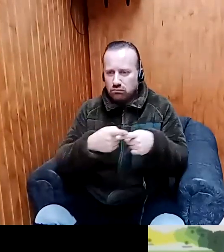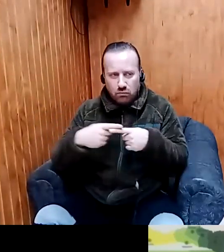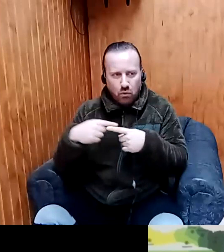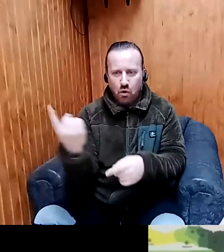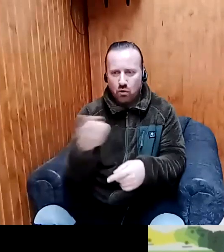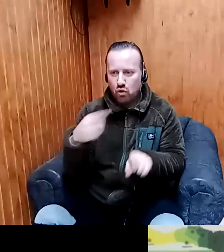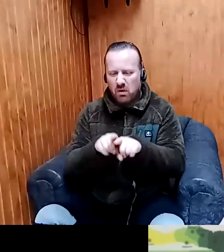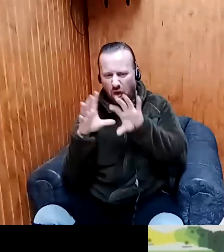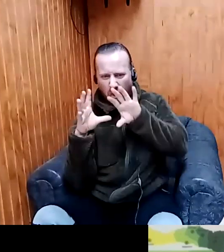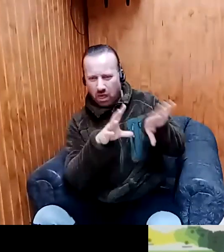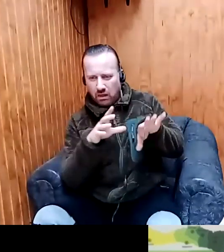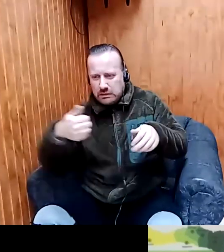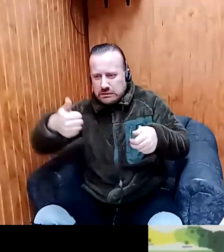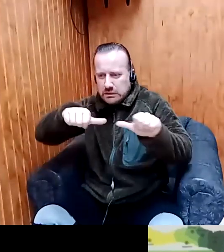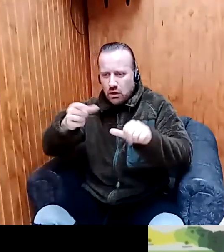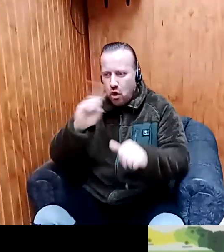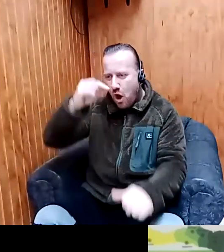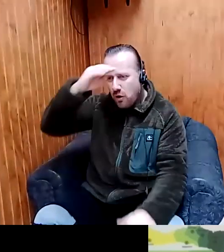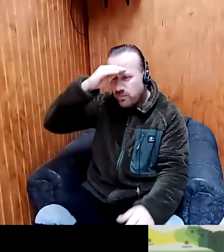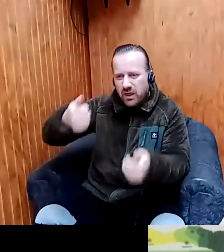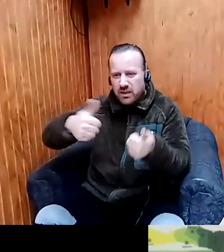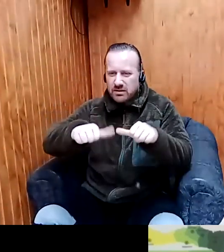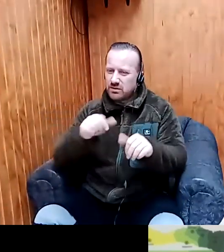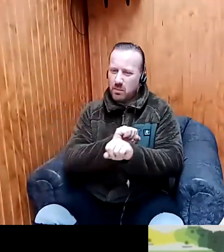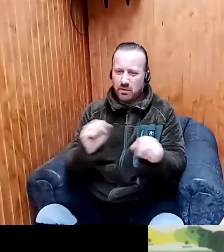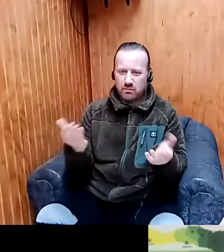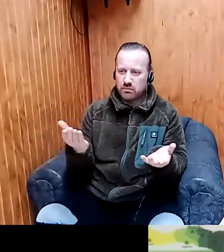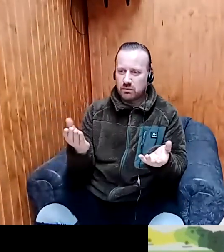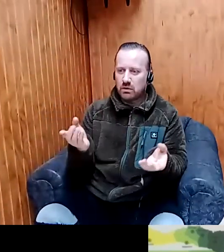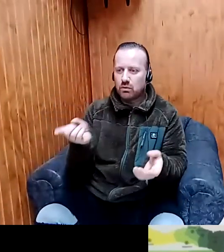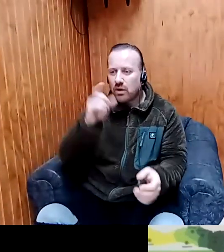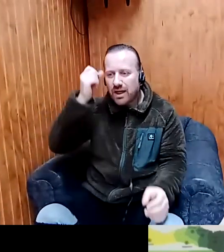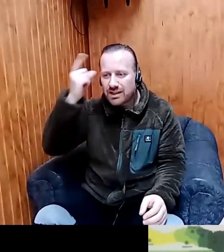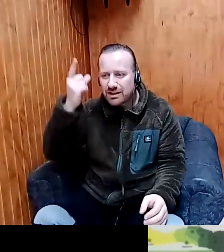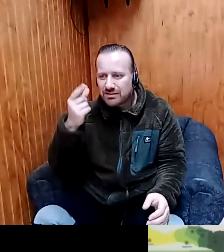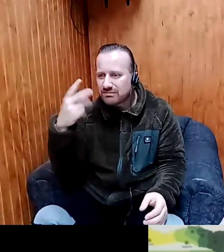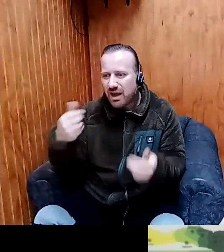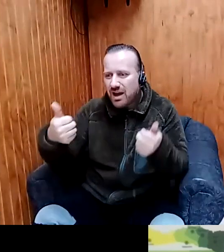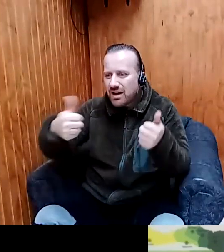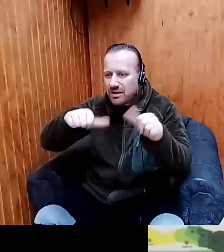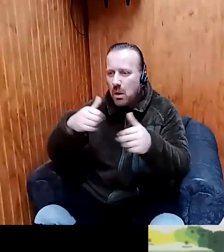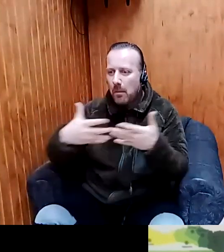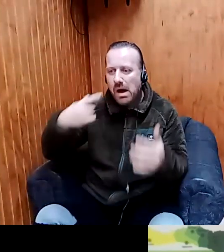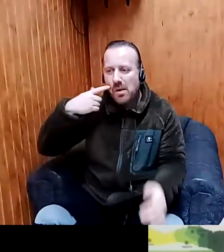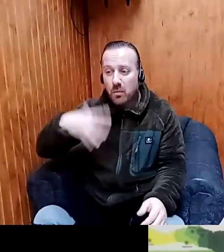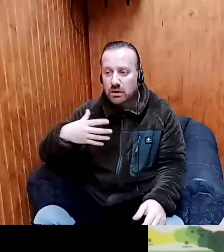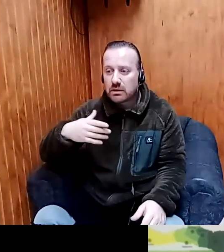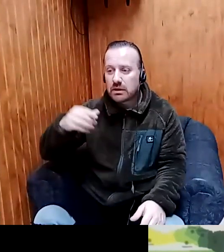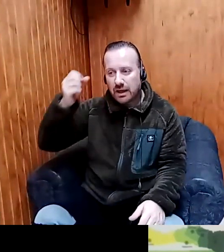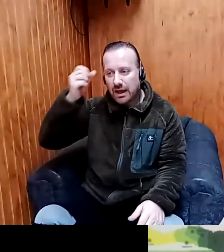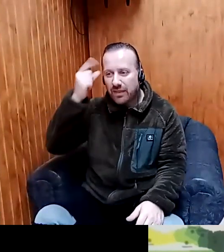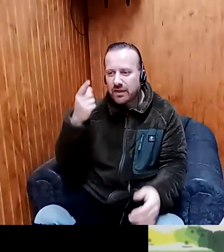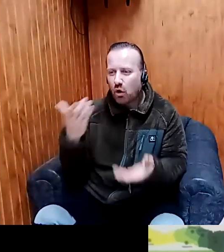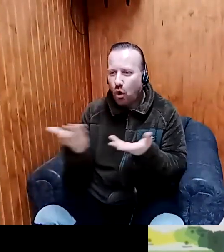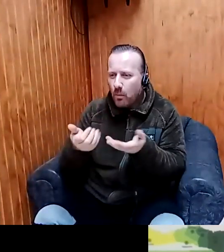odiando la ciencia y desconfiando de la ciencia? Porque no ha entendido nunca de qué va la ciencia. Es más importante entender de qué va la ciencia y